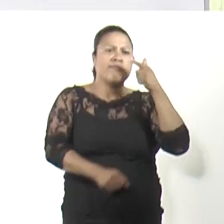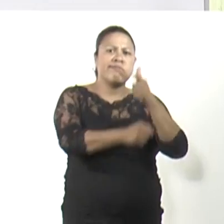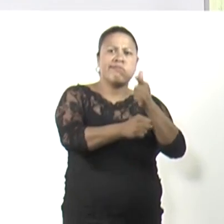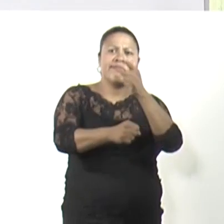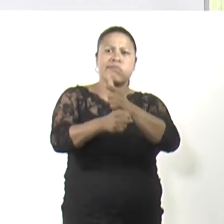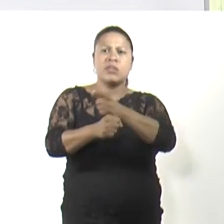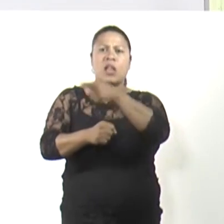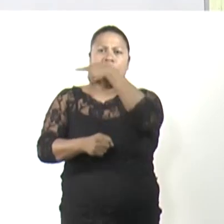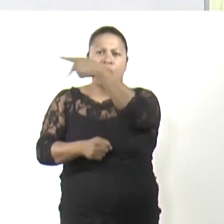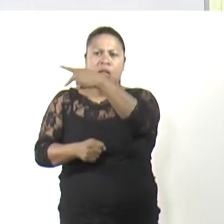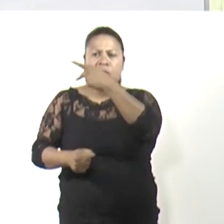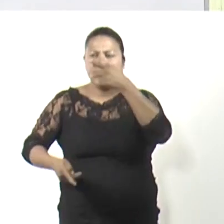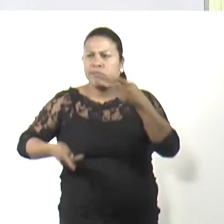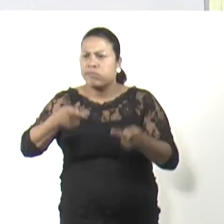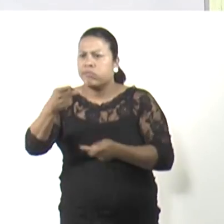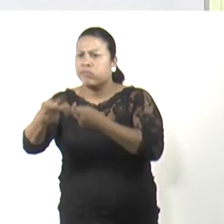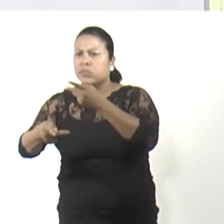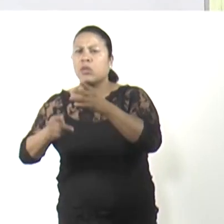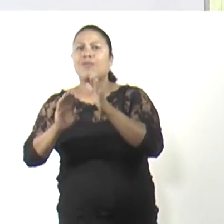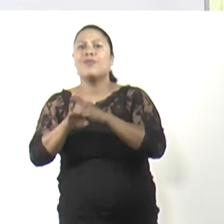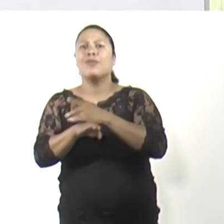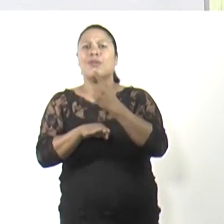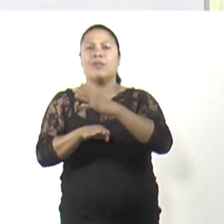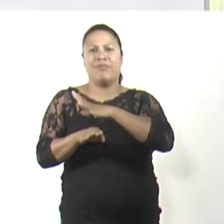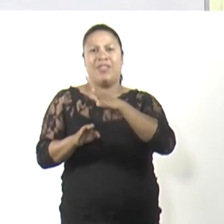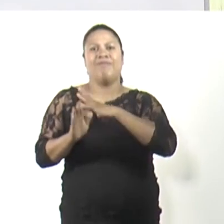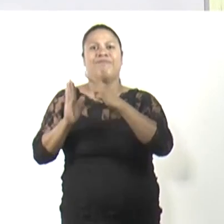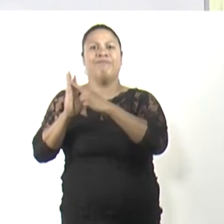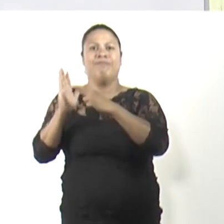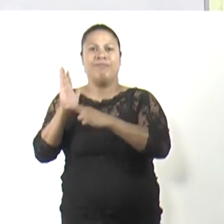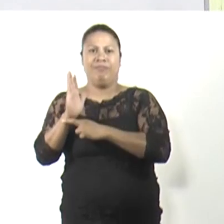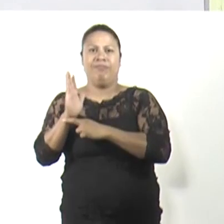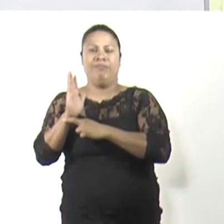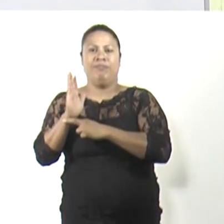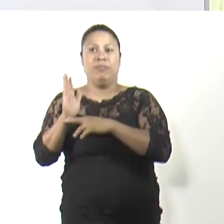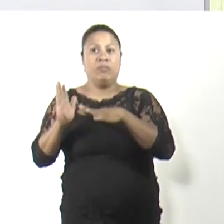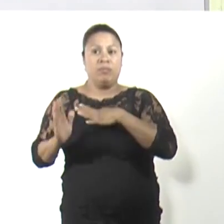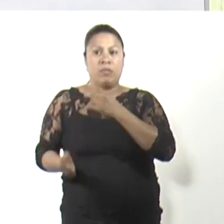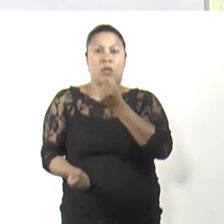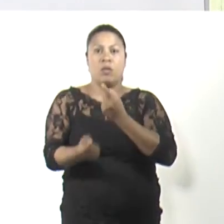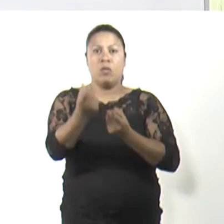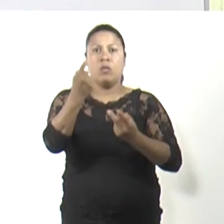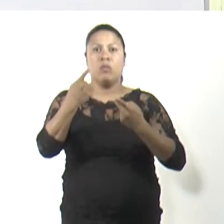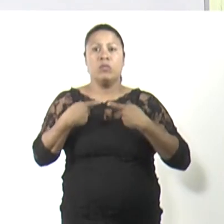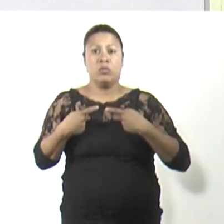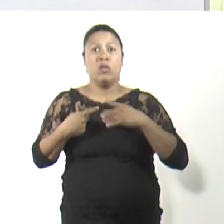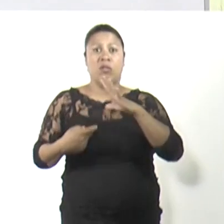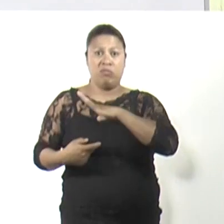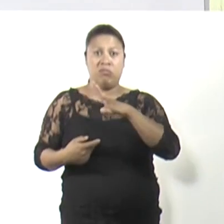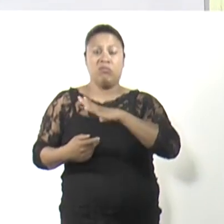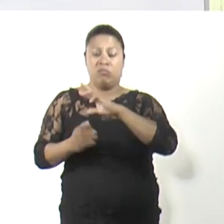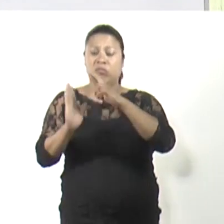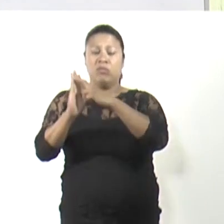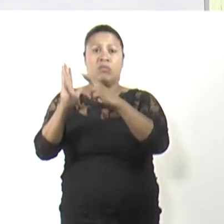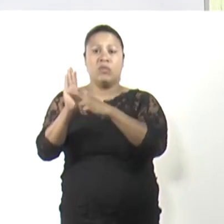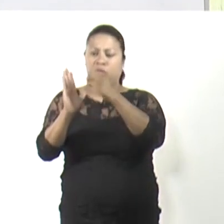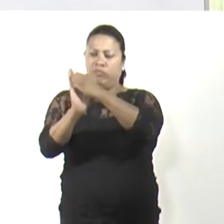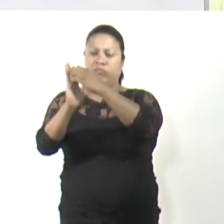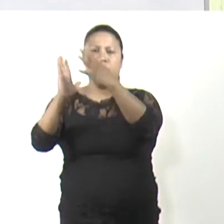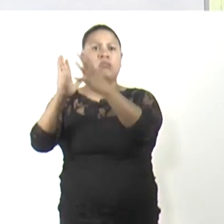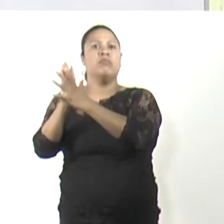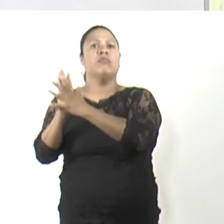funcionamiento. Claro, porque hay reglas, porque en algunos casos están escritos y que debemos